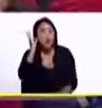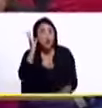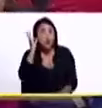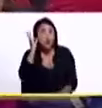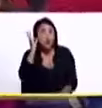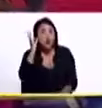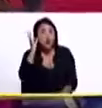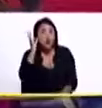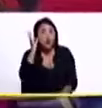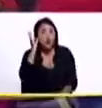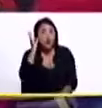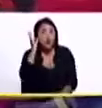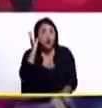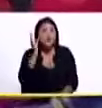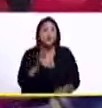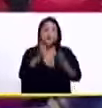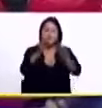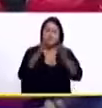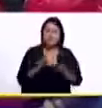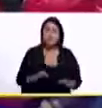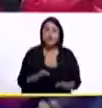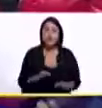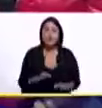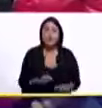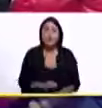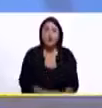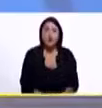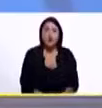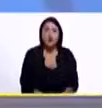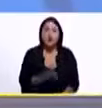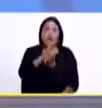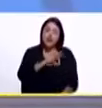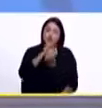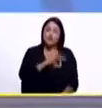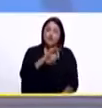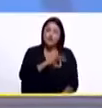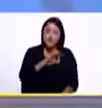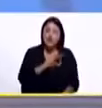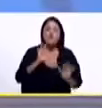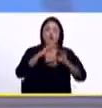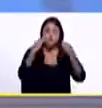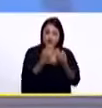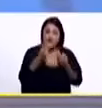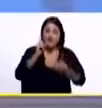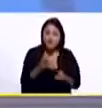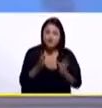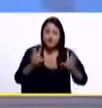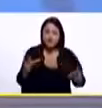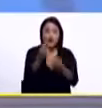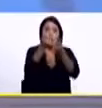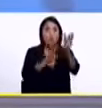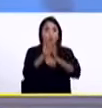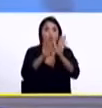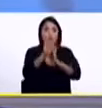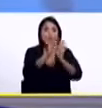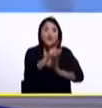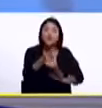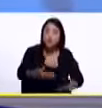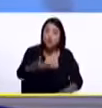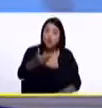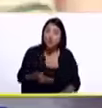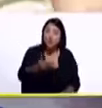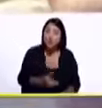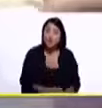levanta, tengan ustedes la seguridad que la sociedad y la familia también se recupera y también se levanta. Es una ecuación que se